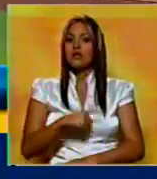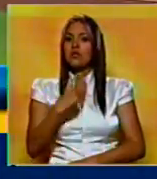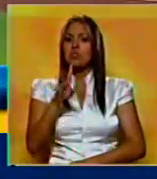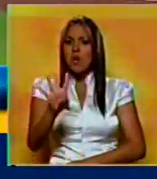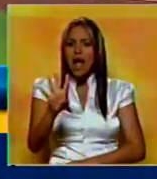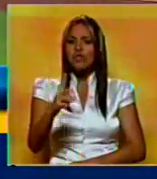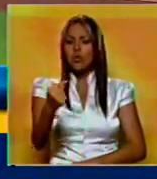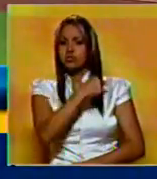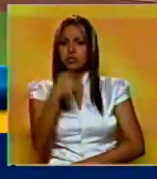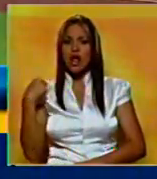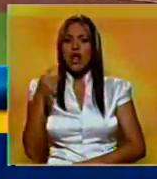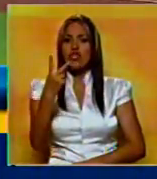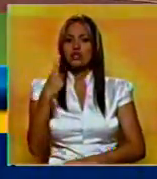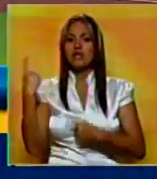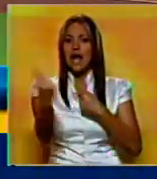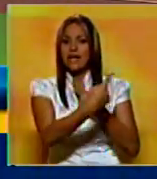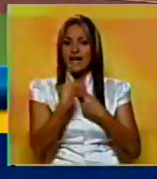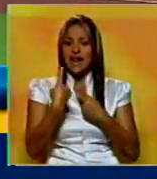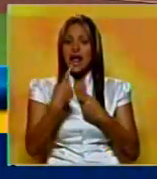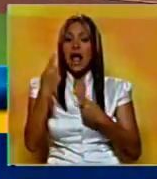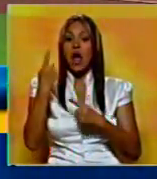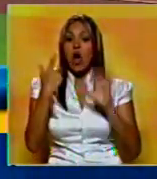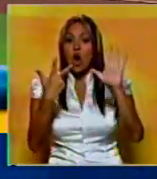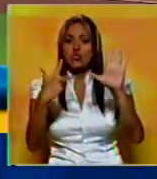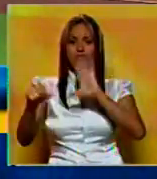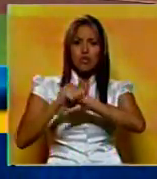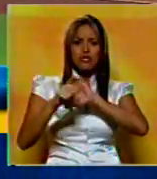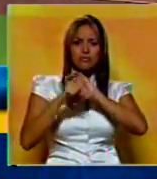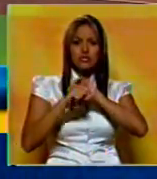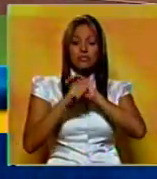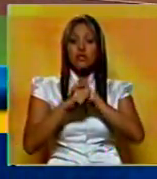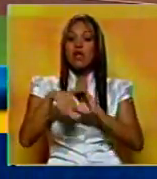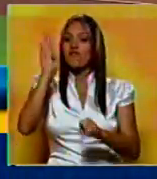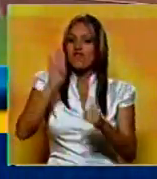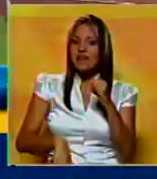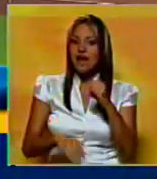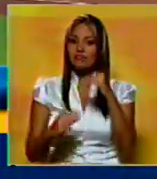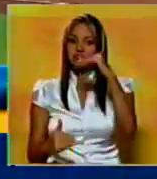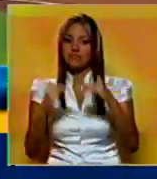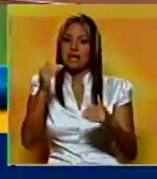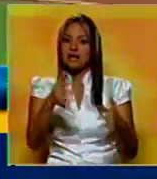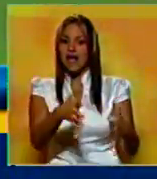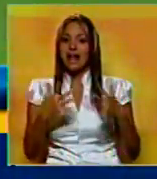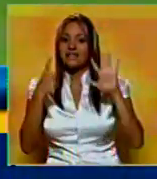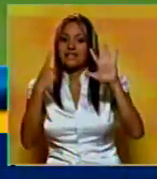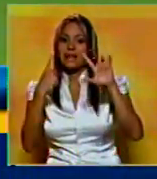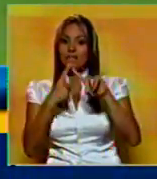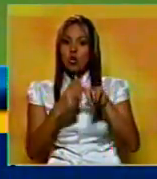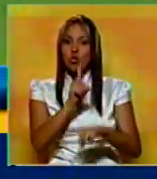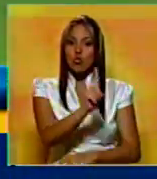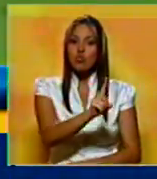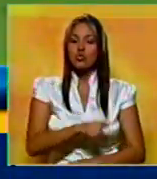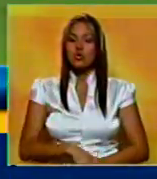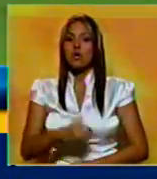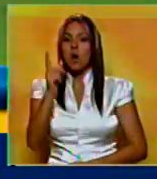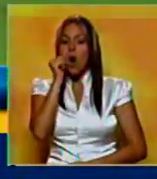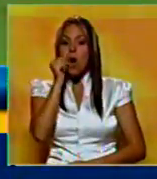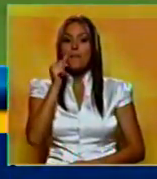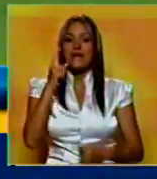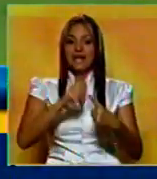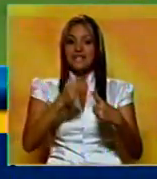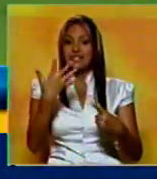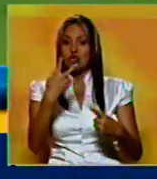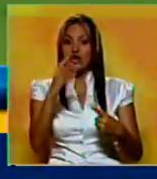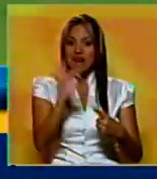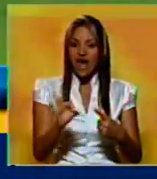4 imparables, 2 carreras, se impuso un tope personal de 8 ponches. Texas terminó superando a Houston, 6-1. Elvisandro se fue de 5-0 con